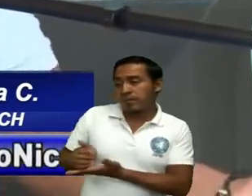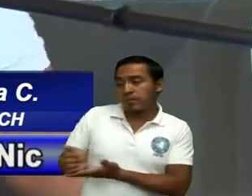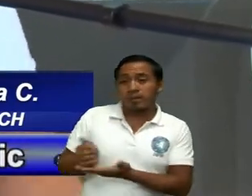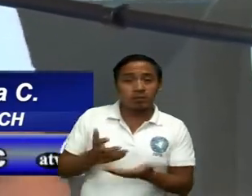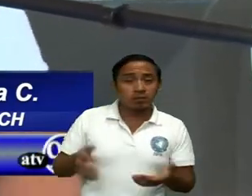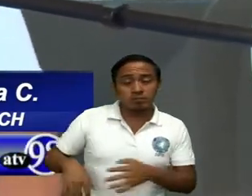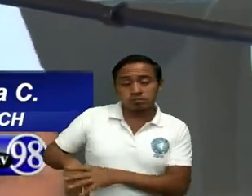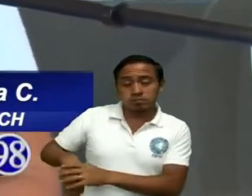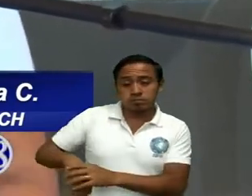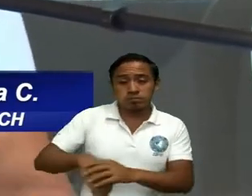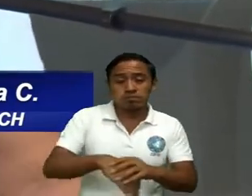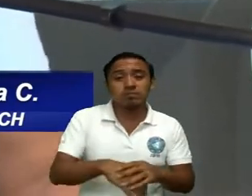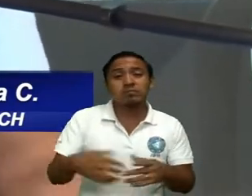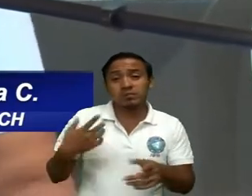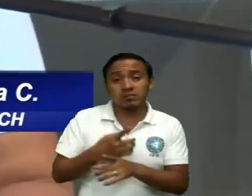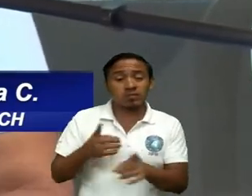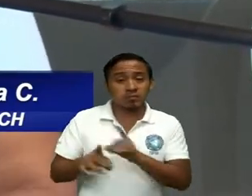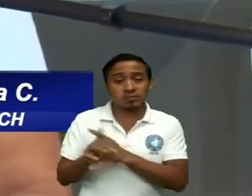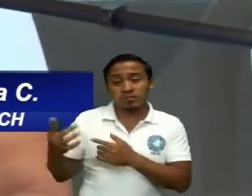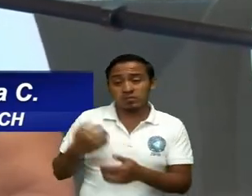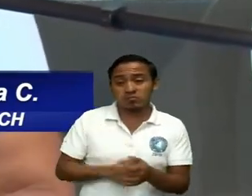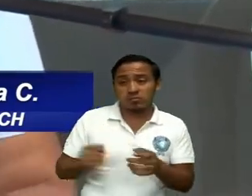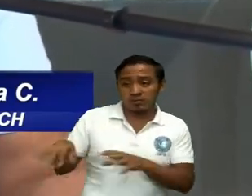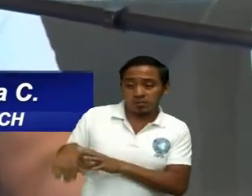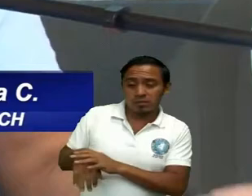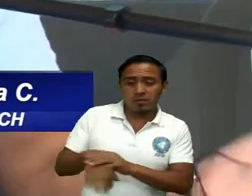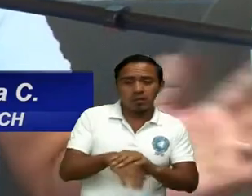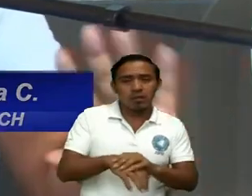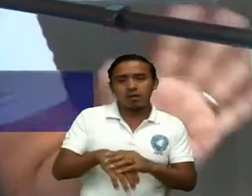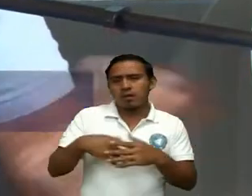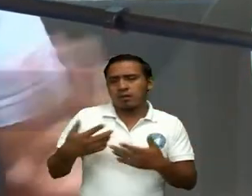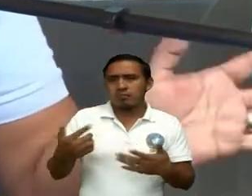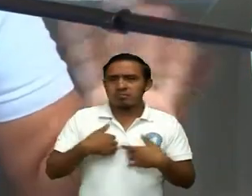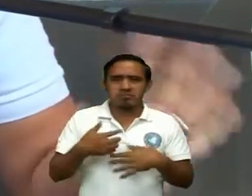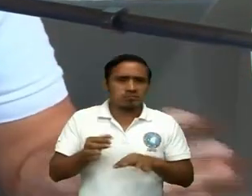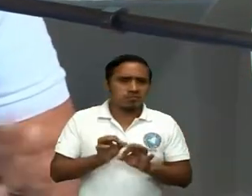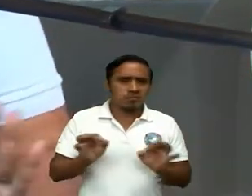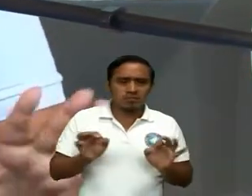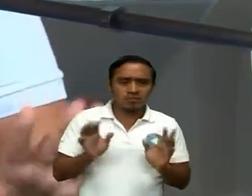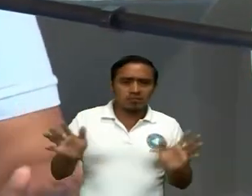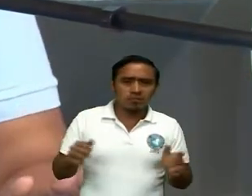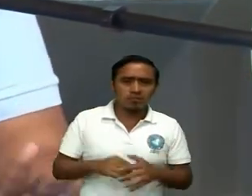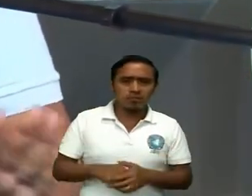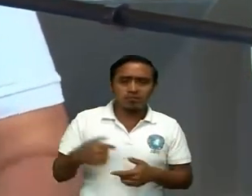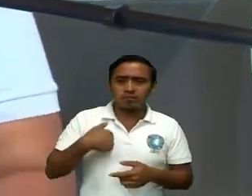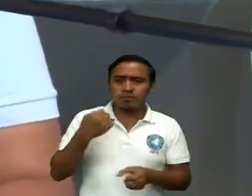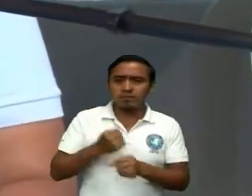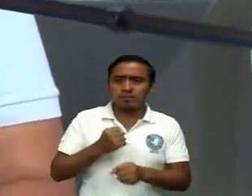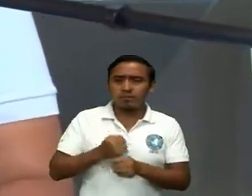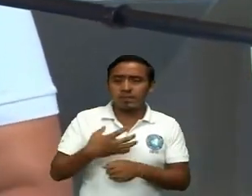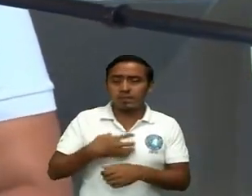porque forzosamente teníamos que llevarlo. Ahora pues yo ya me dedico a trabajar